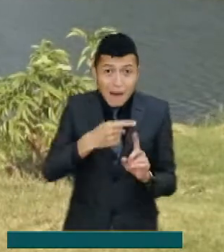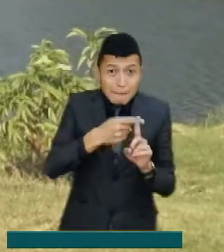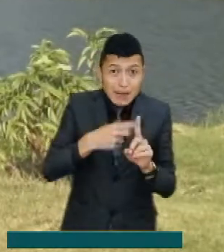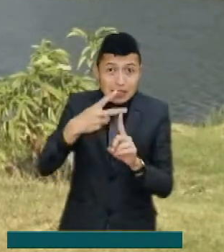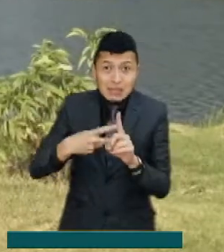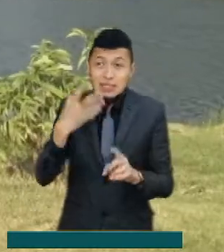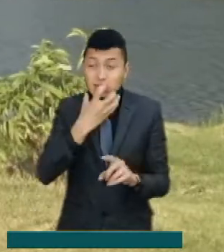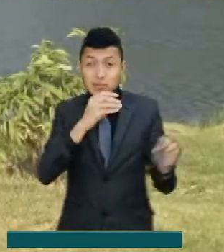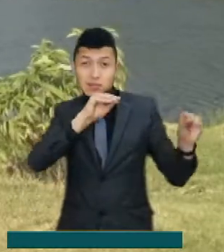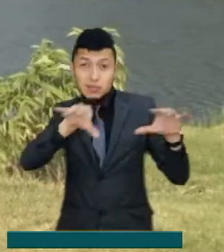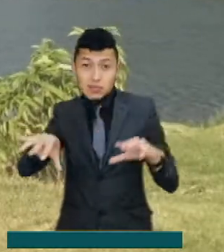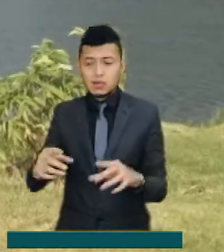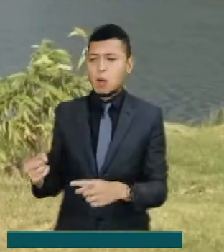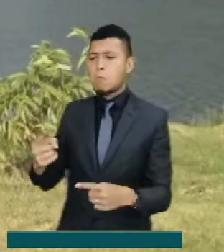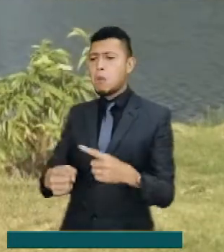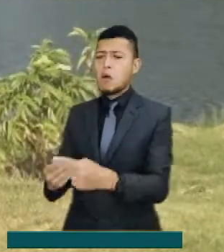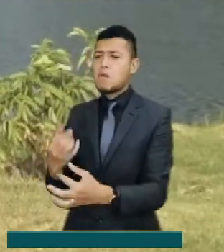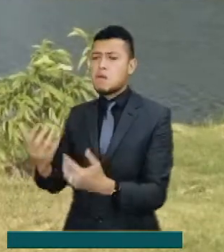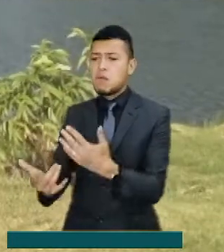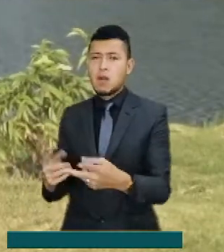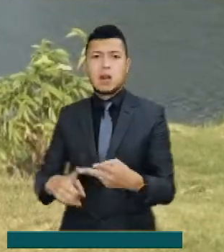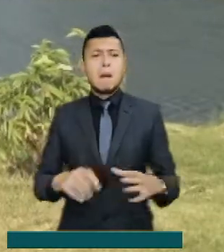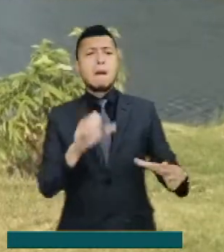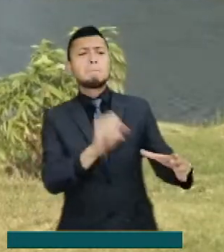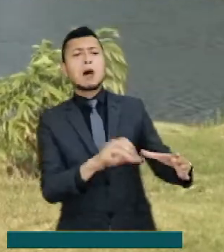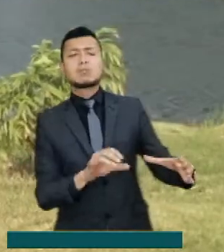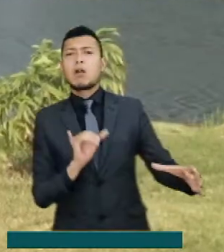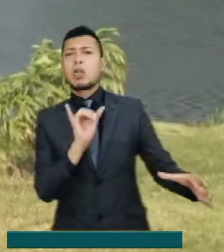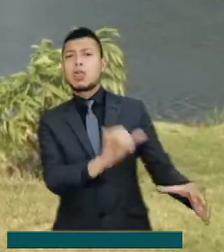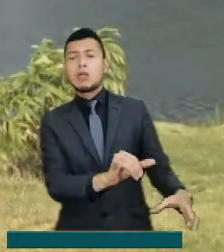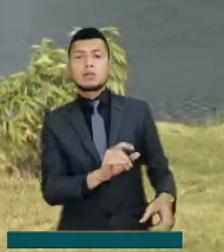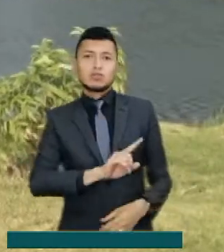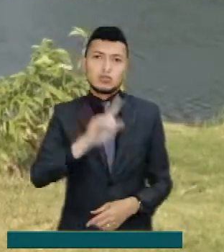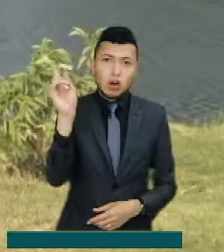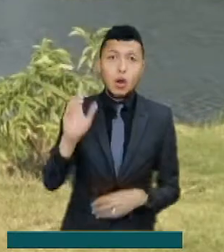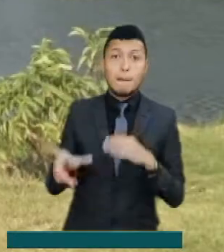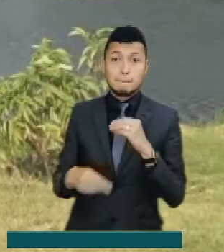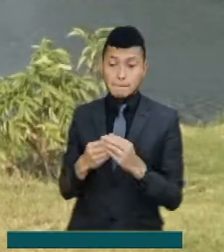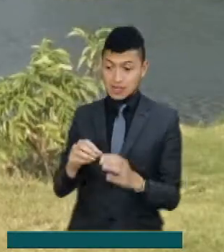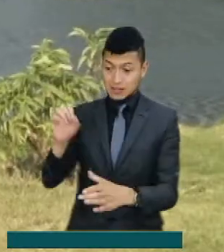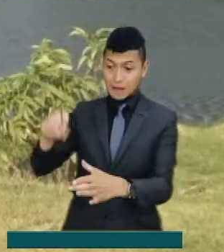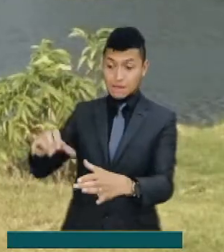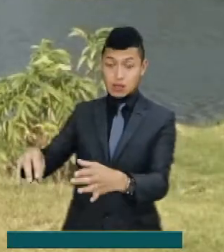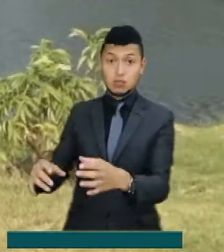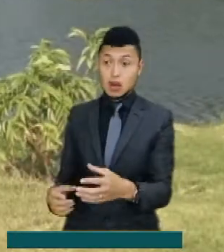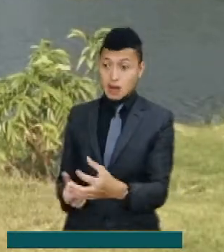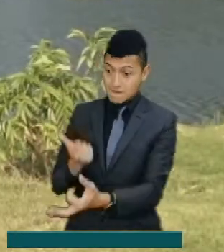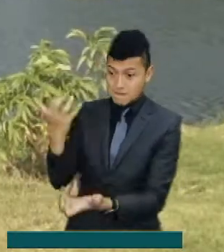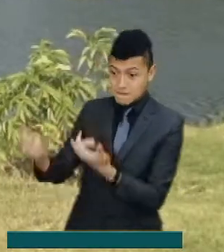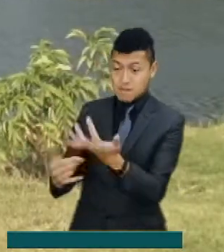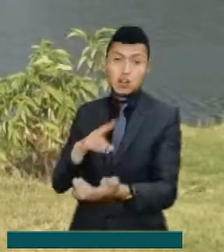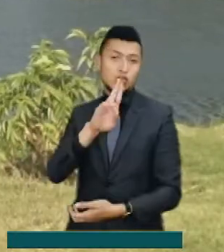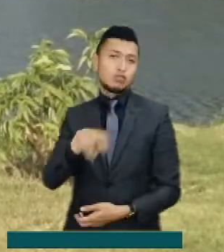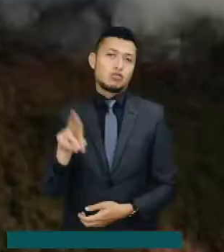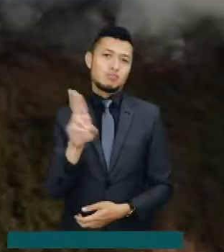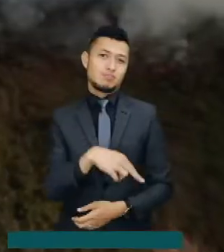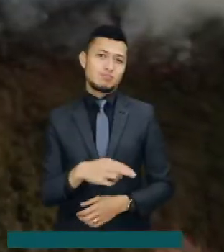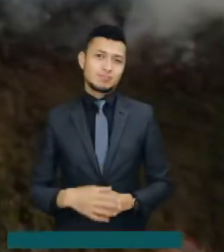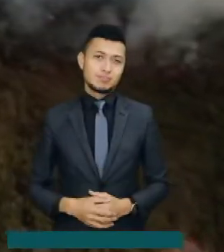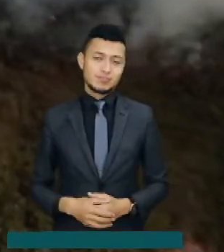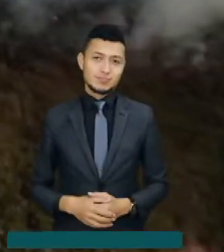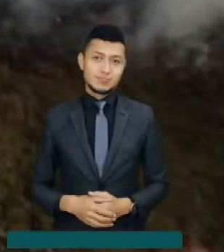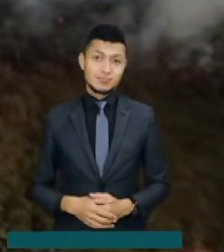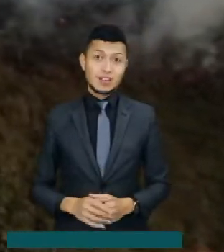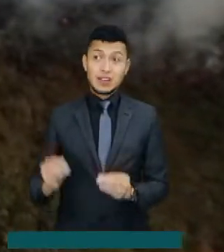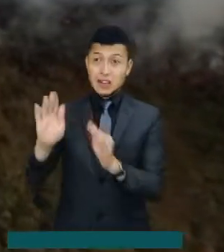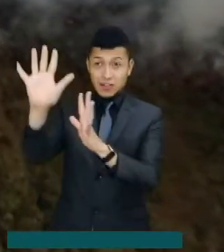lineamientos, no se deben hacer fogatas, no se debe dejar basura y por supuesto no se deben hacer quemas de basura de ninguna índole.